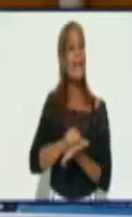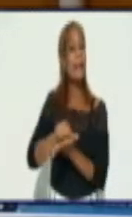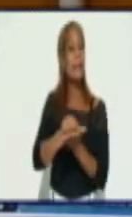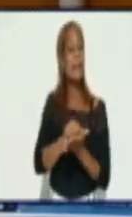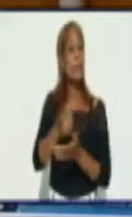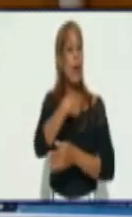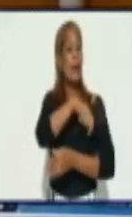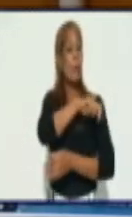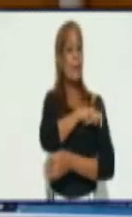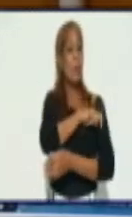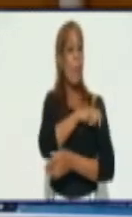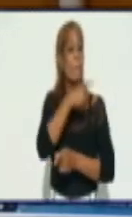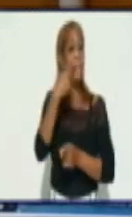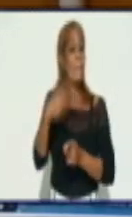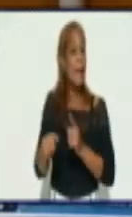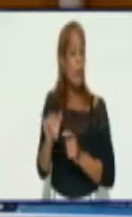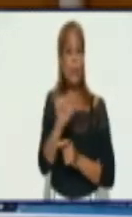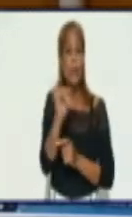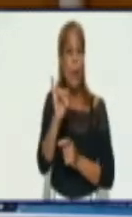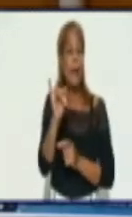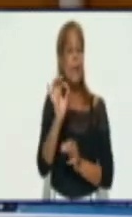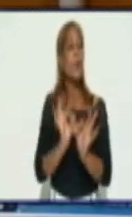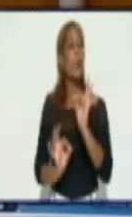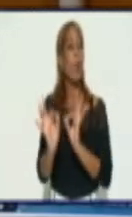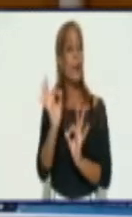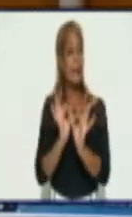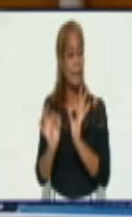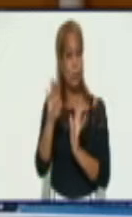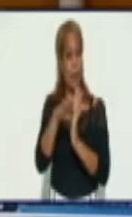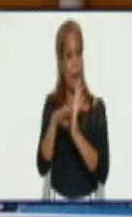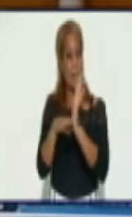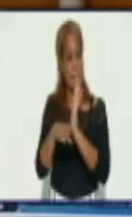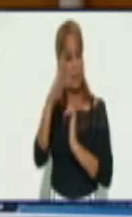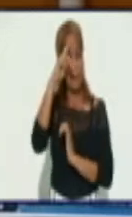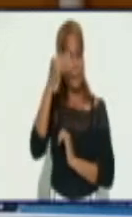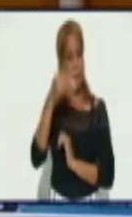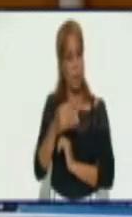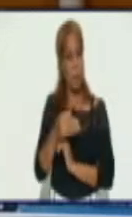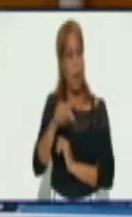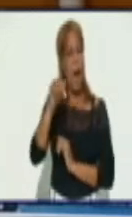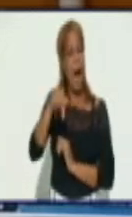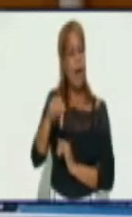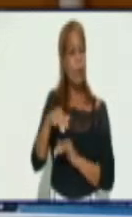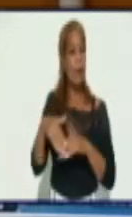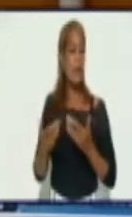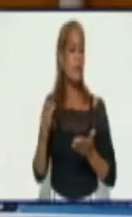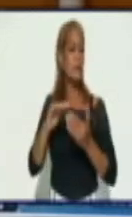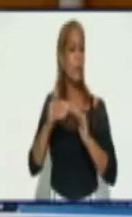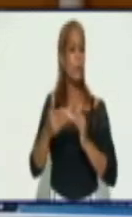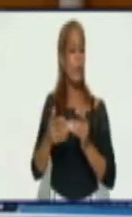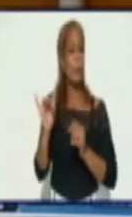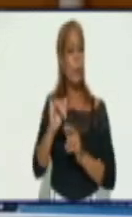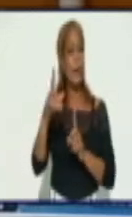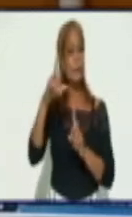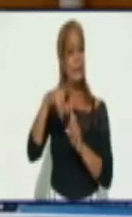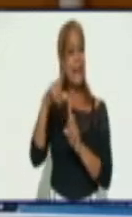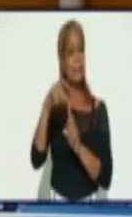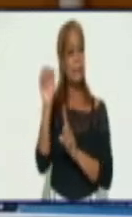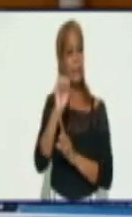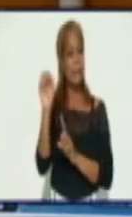normas de kobe ahora mismo discutíamos un caso de un transporte la provincia pasando en un sitio para otros con